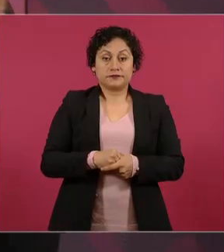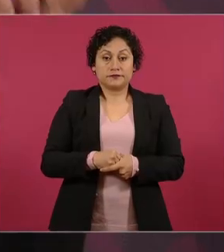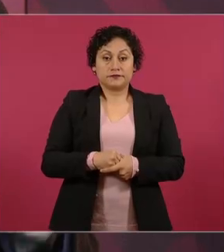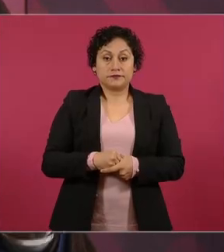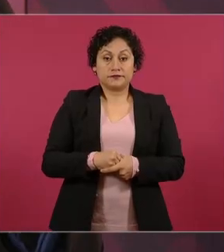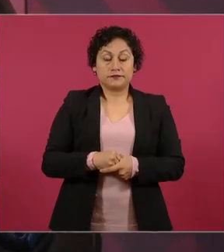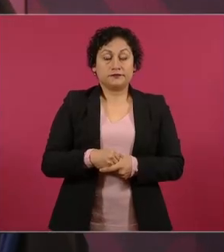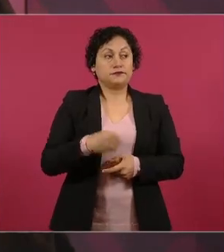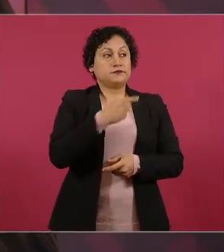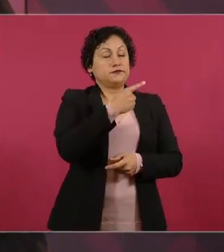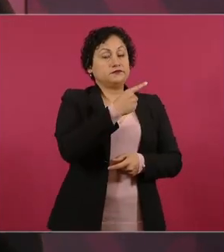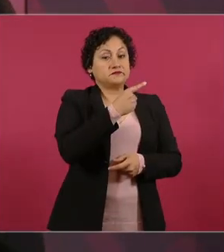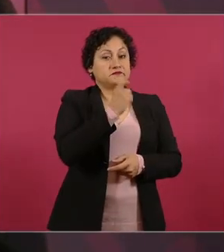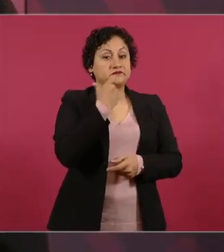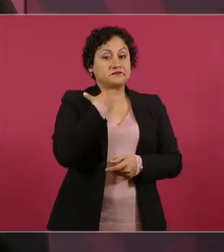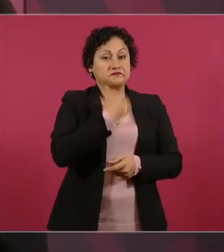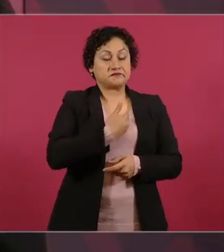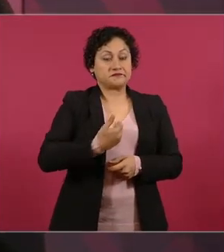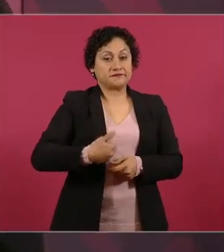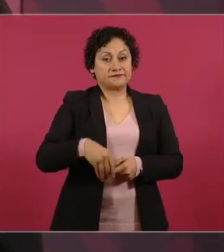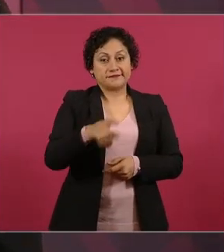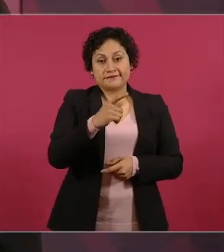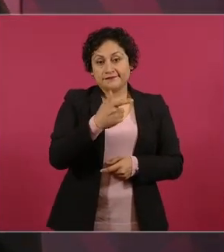se rió.